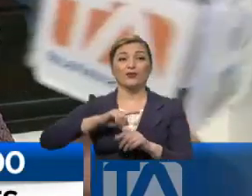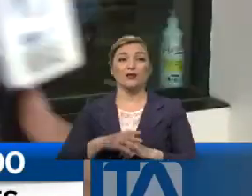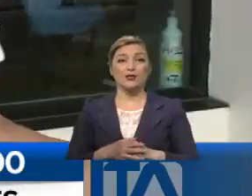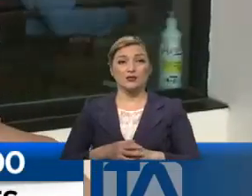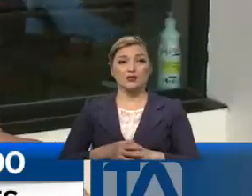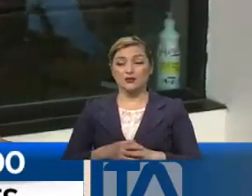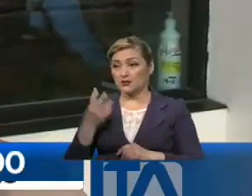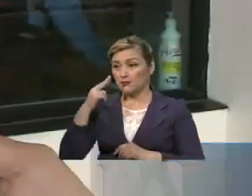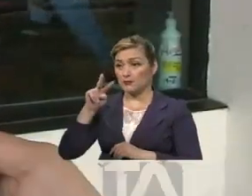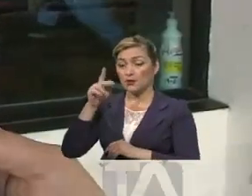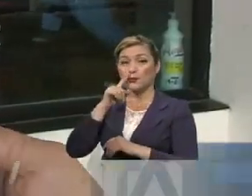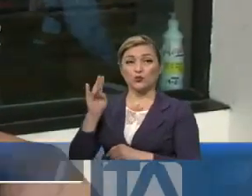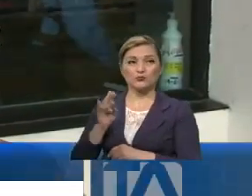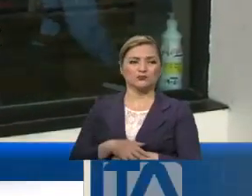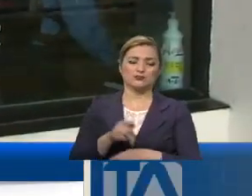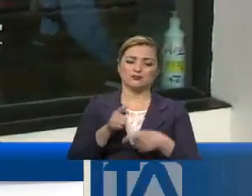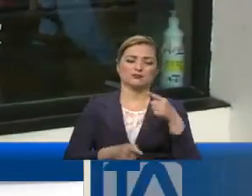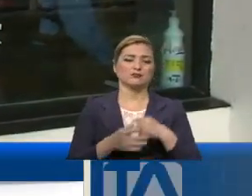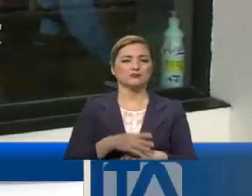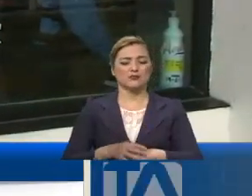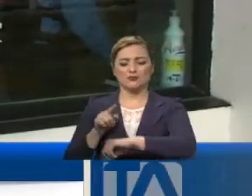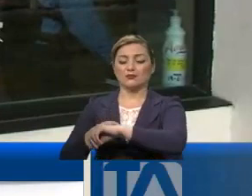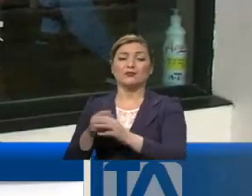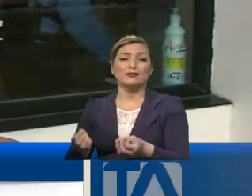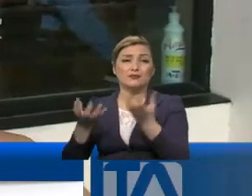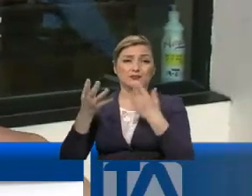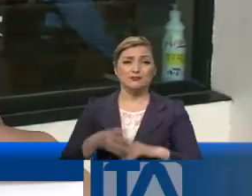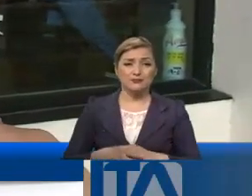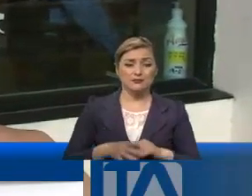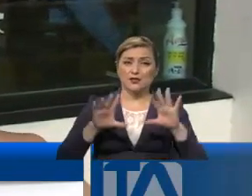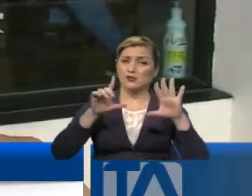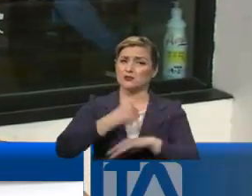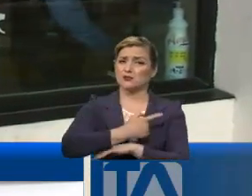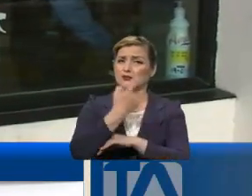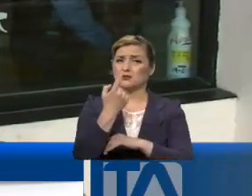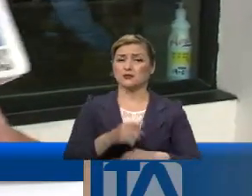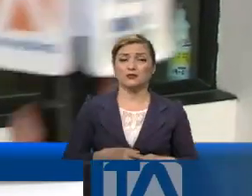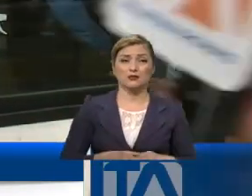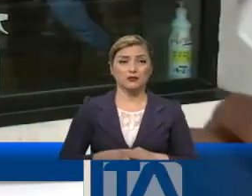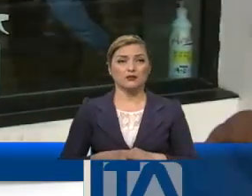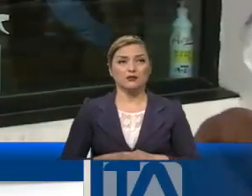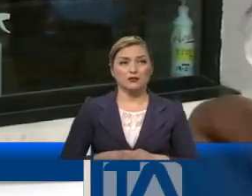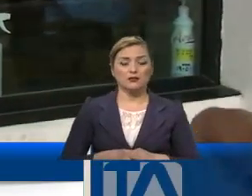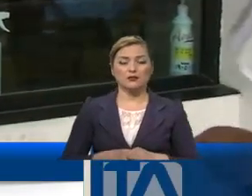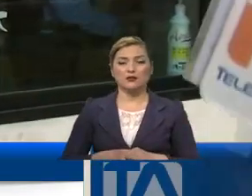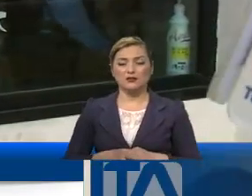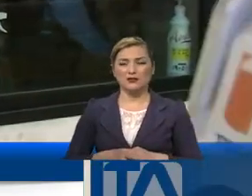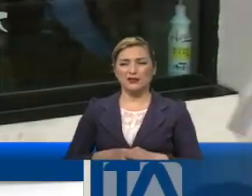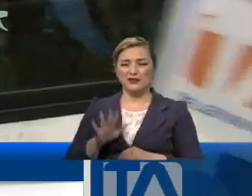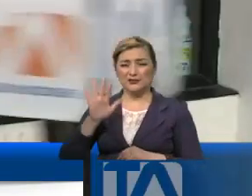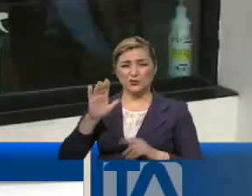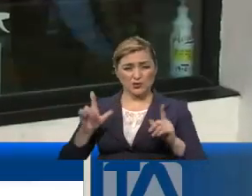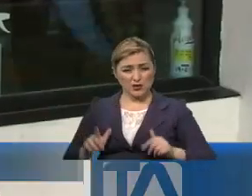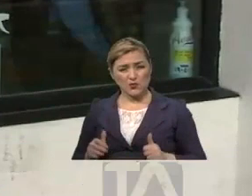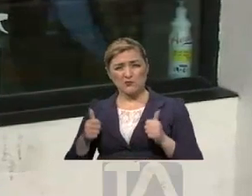¿No puede verle? No hay cómo. ¿Desde hace cuánto? Ya está 7 días aquí. ¿Y pero sabe cuál es la situación de él?